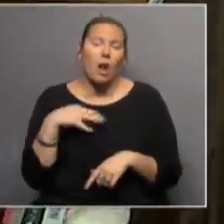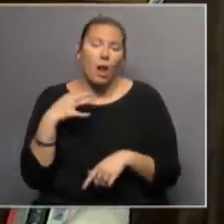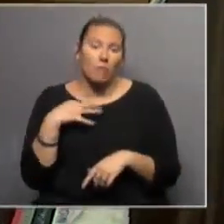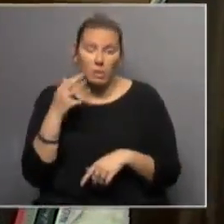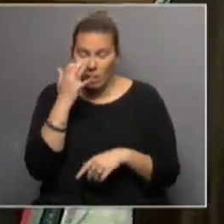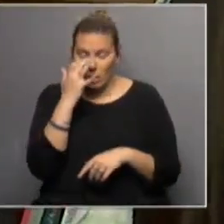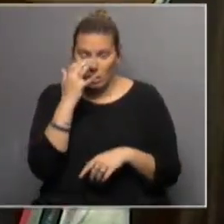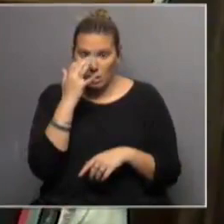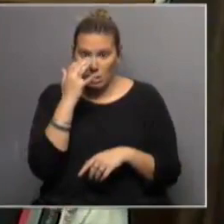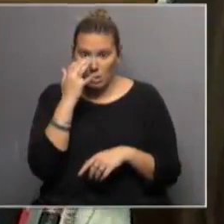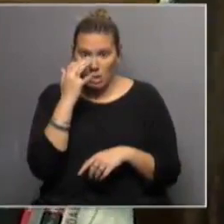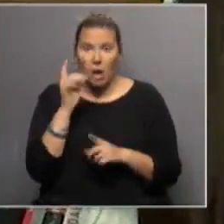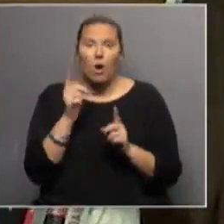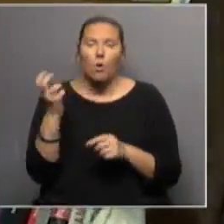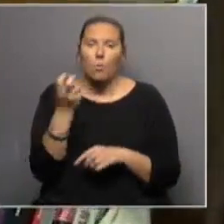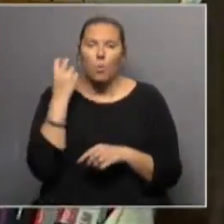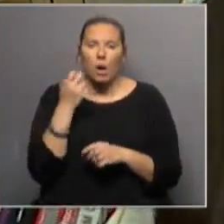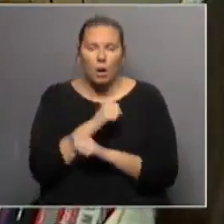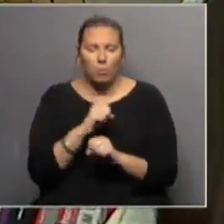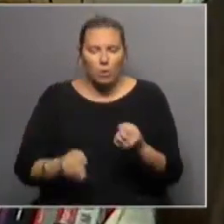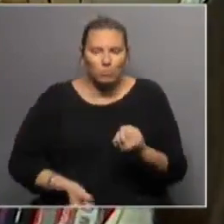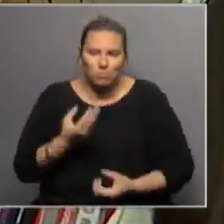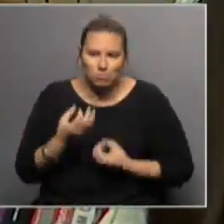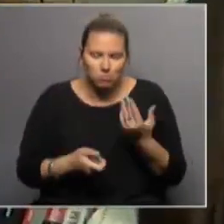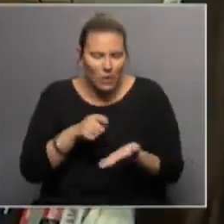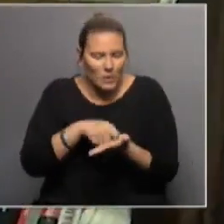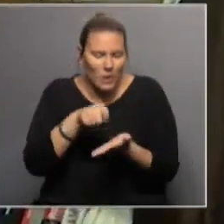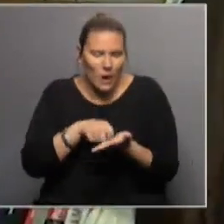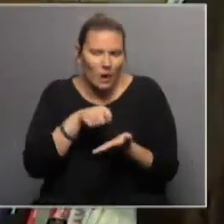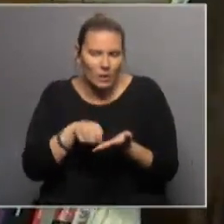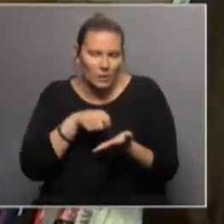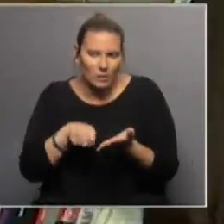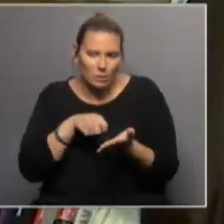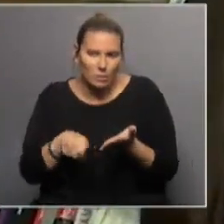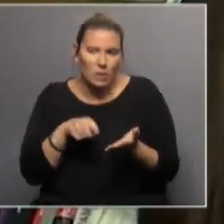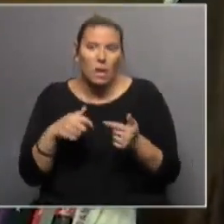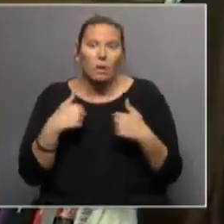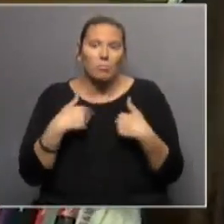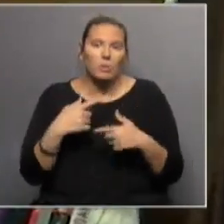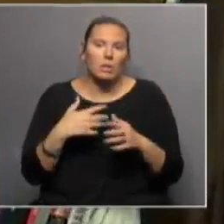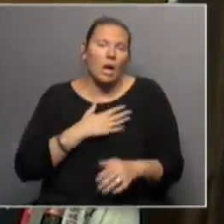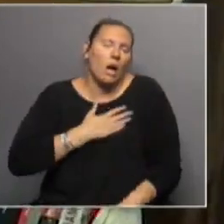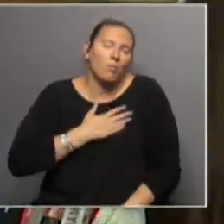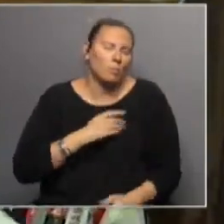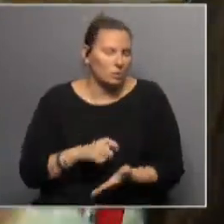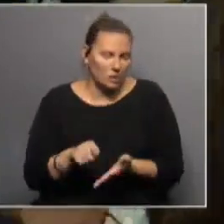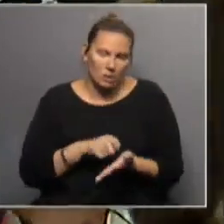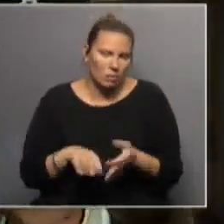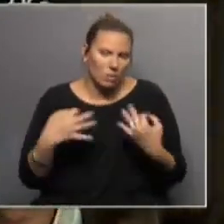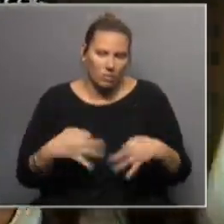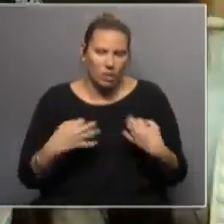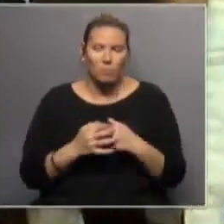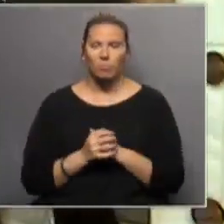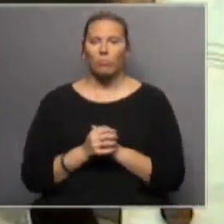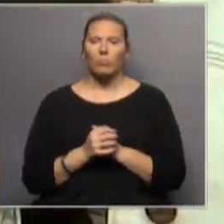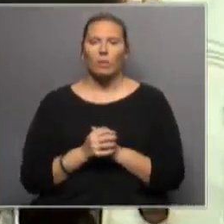trata de matizarlo y pasarlo por la escritura, ¿no? Que es realmente mi gran pasión, ¿no? La escritura. Ahí está.